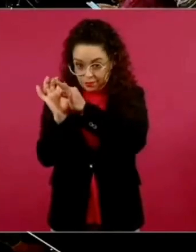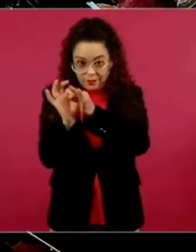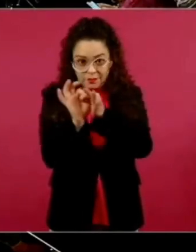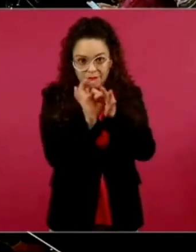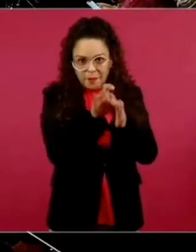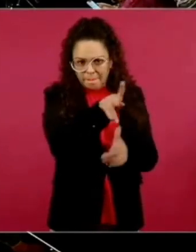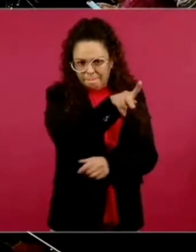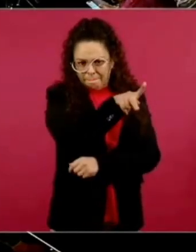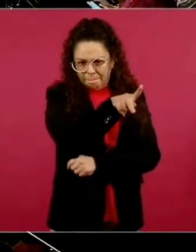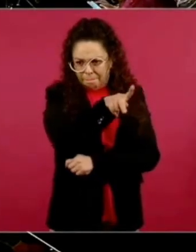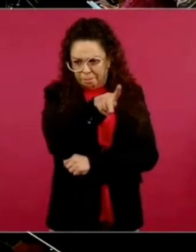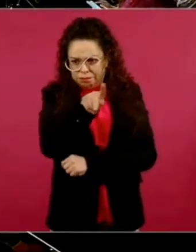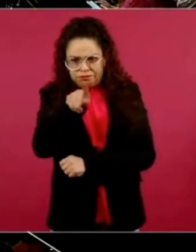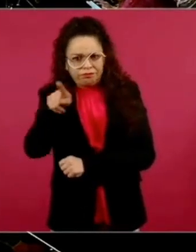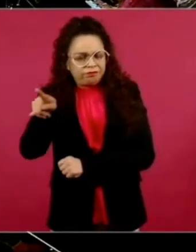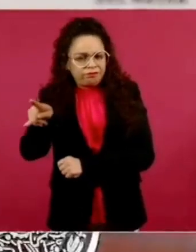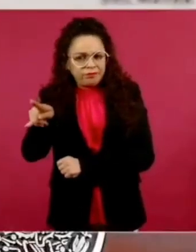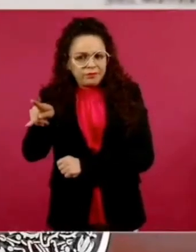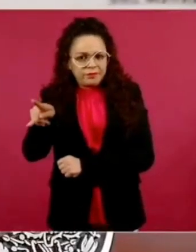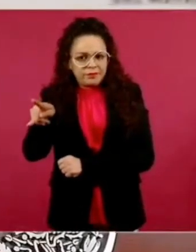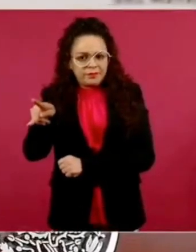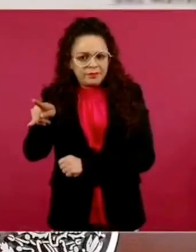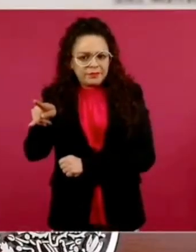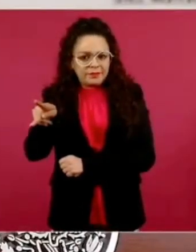Es como la época